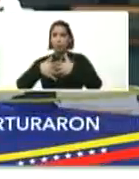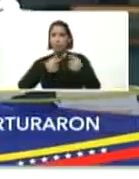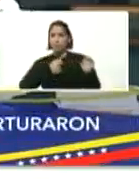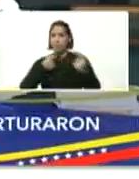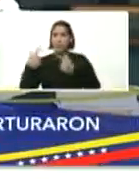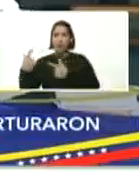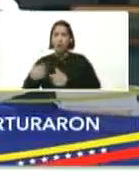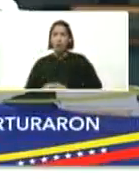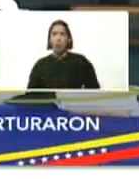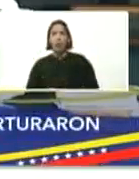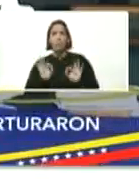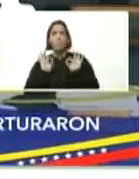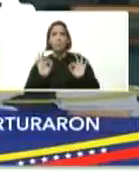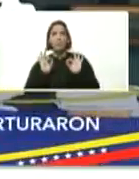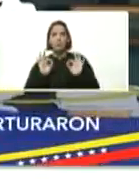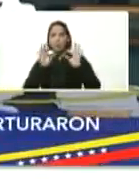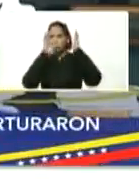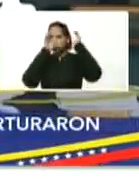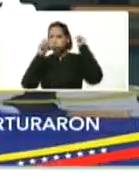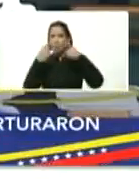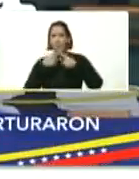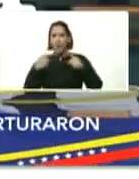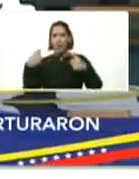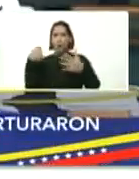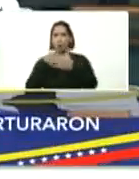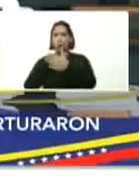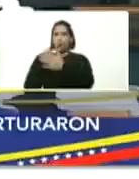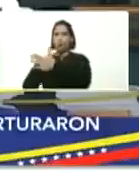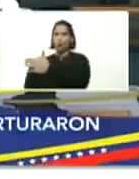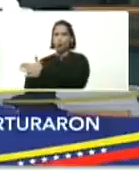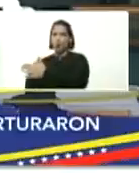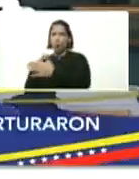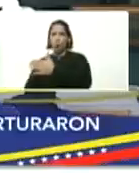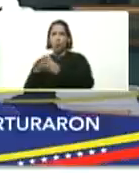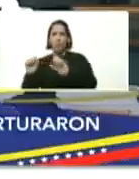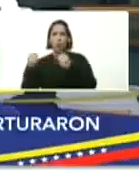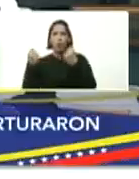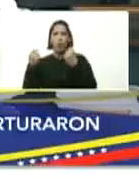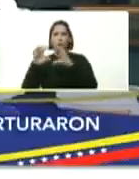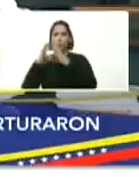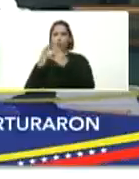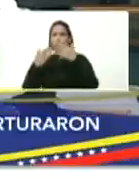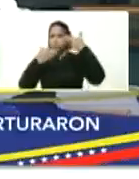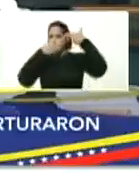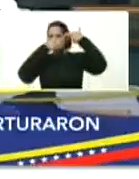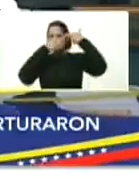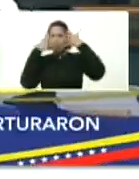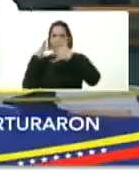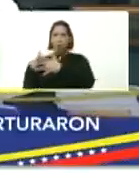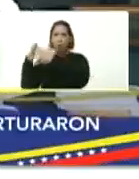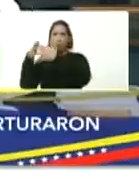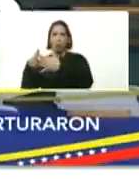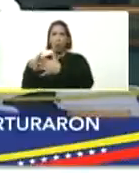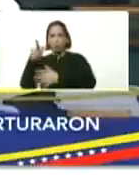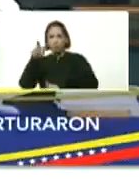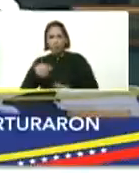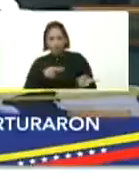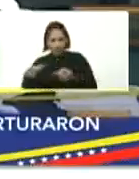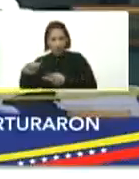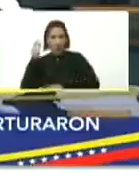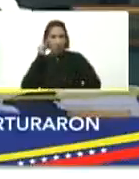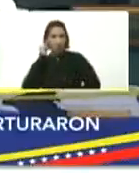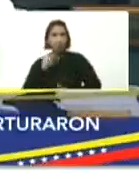especial diplomático para luchar contra el bloqueo en el mundo, secuestrado en los Estados Unidos. Camila, bienvenida.